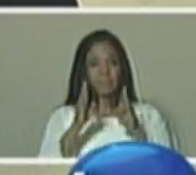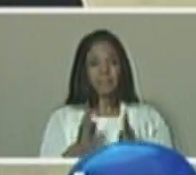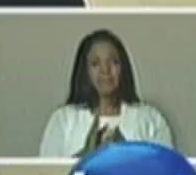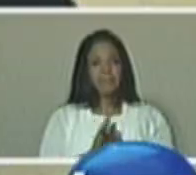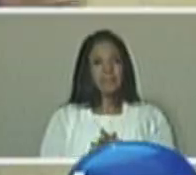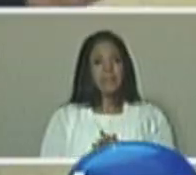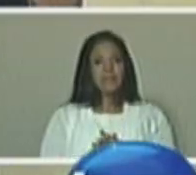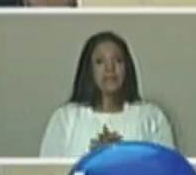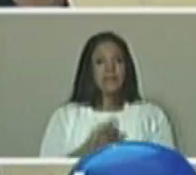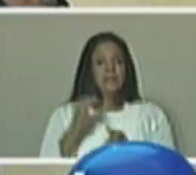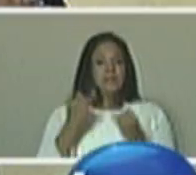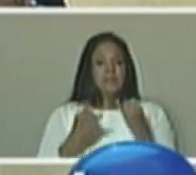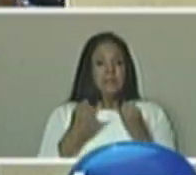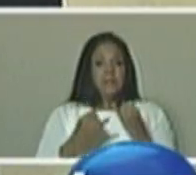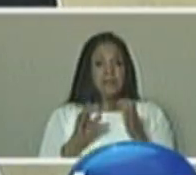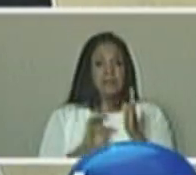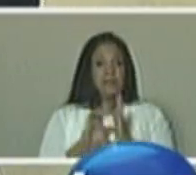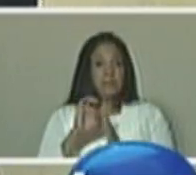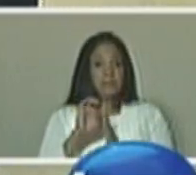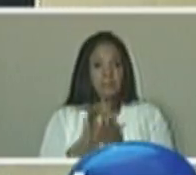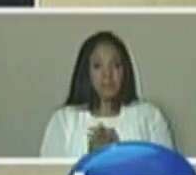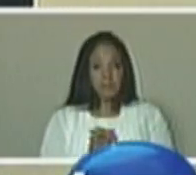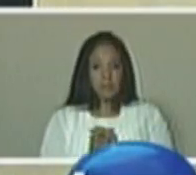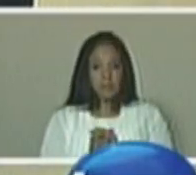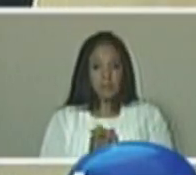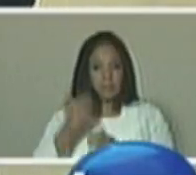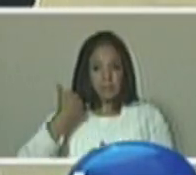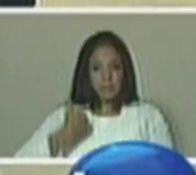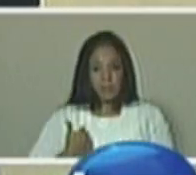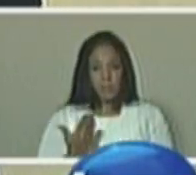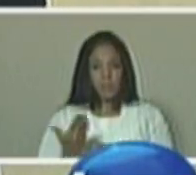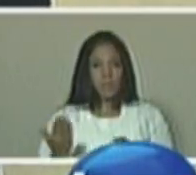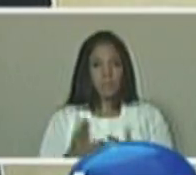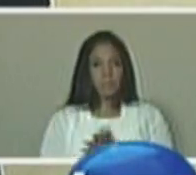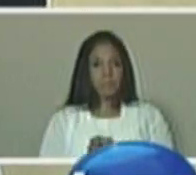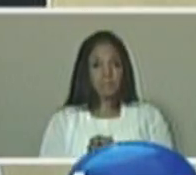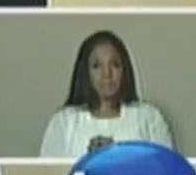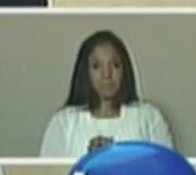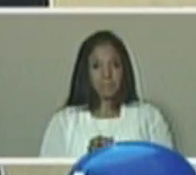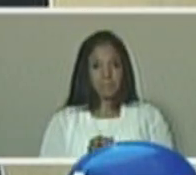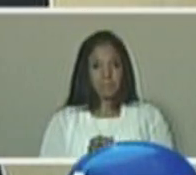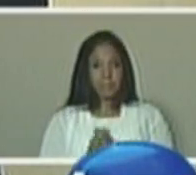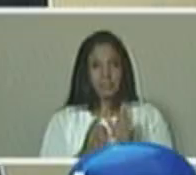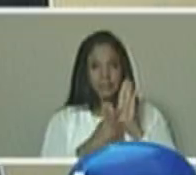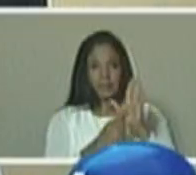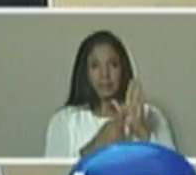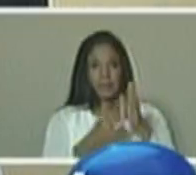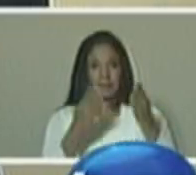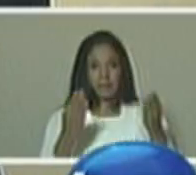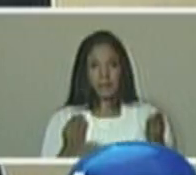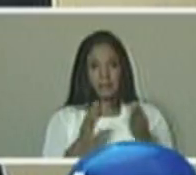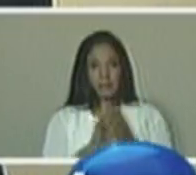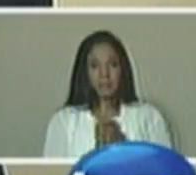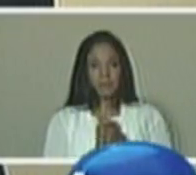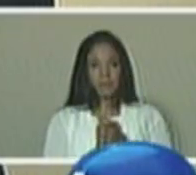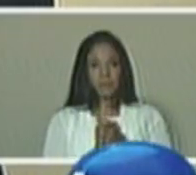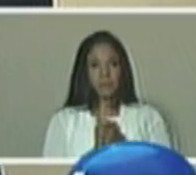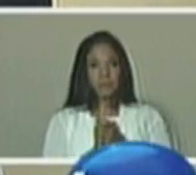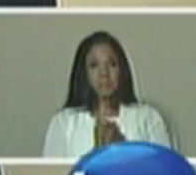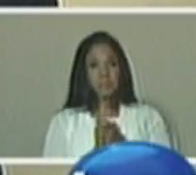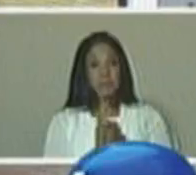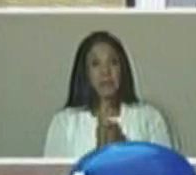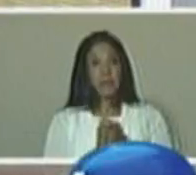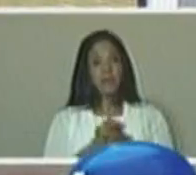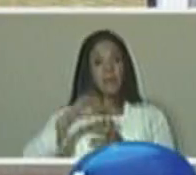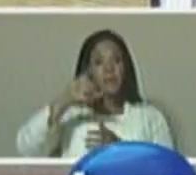para concluir esta ronda final. Y es un varón que ha mostrado ser muy convincente en este escenario. Él